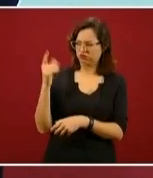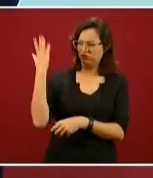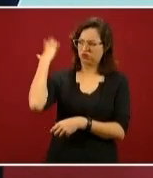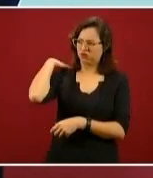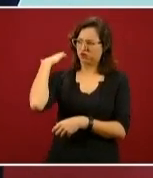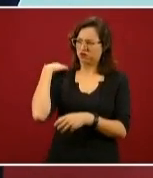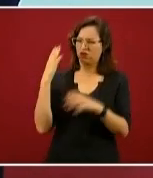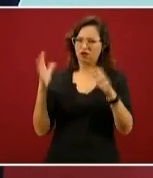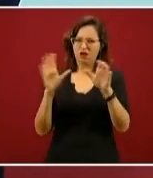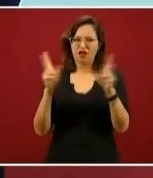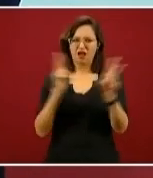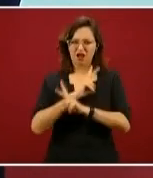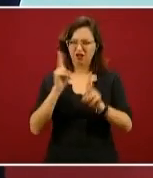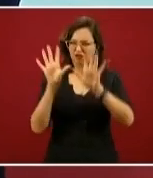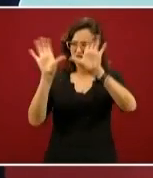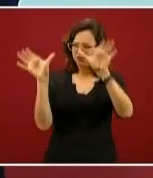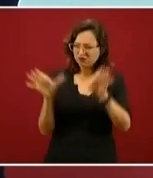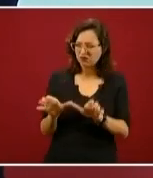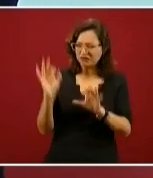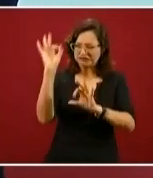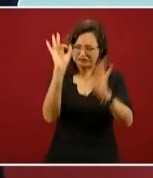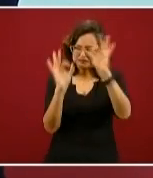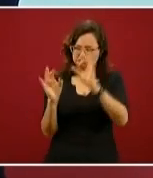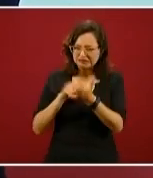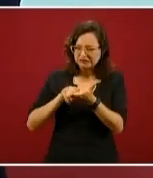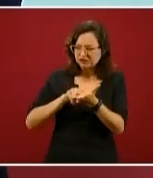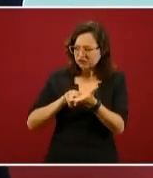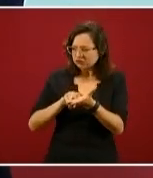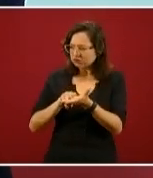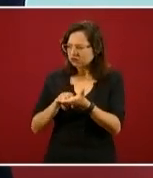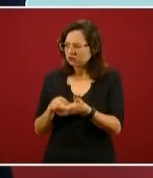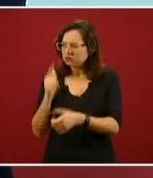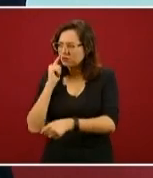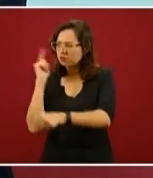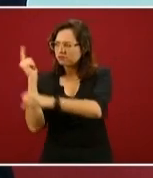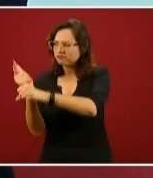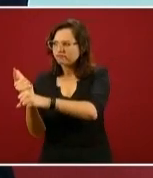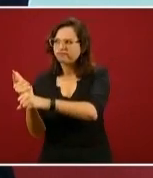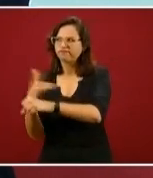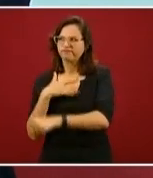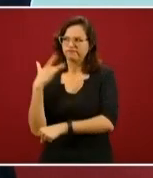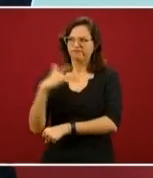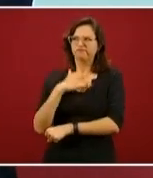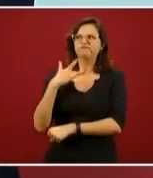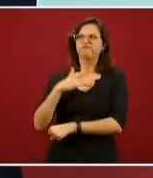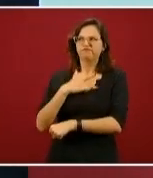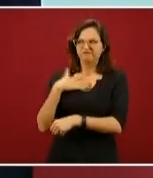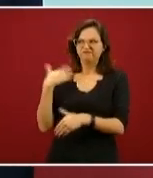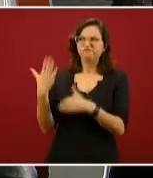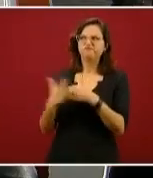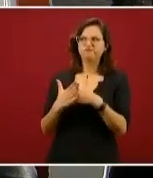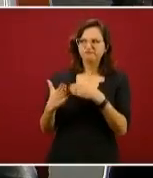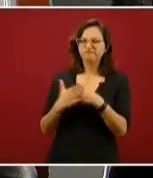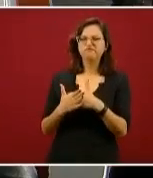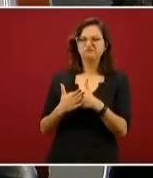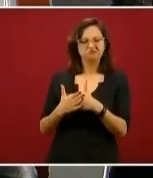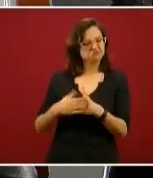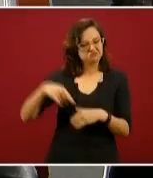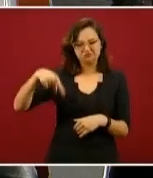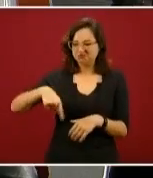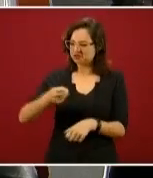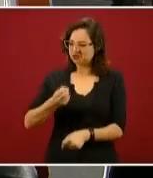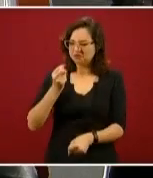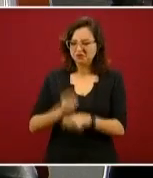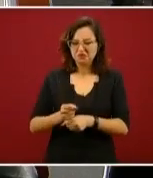China. En las distintas fases de preparación, este grupo científico, conformado por